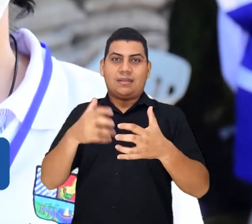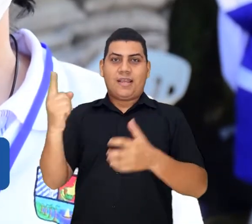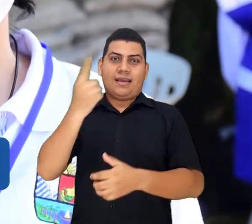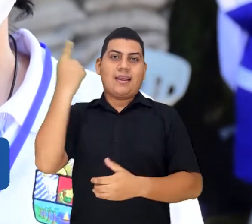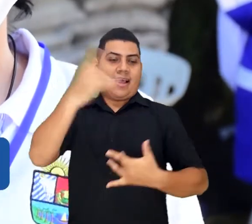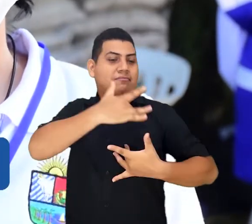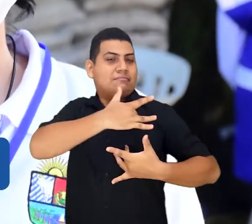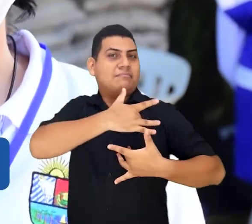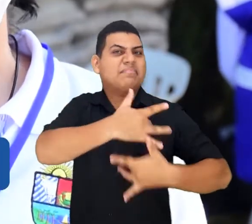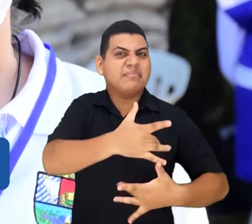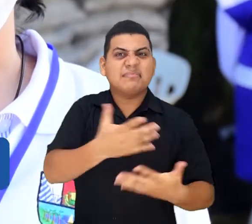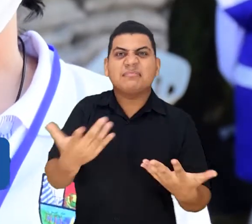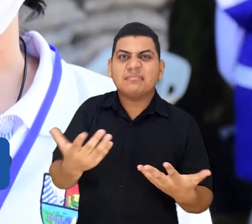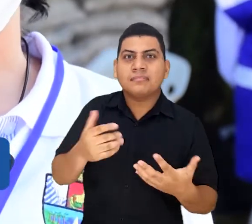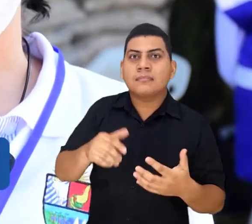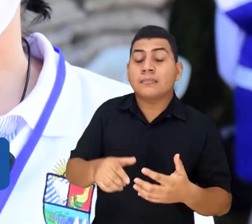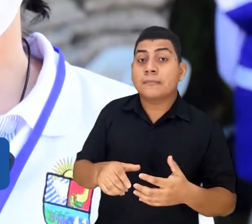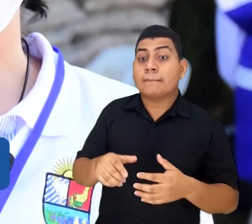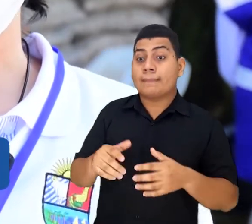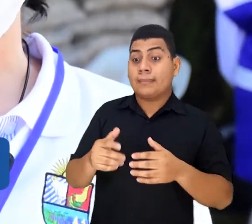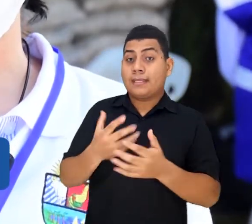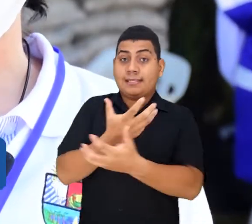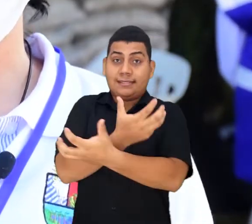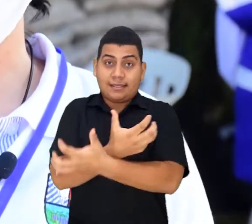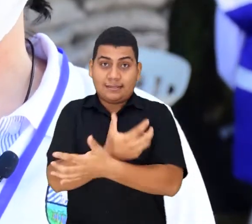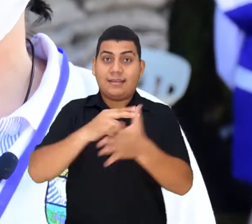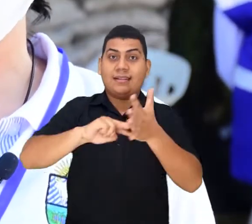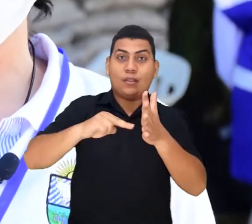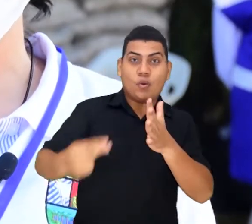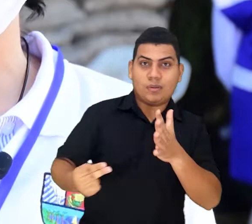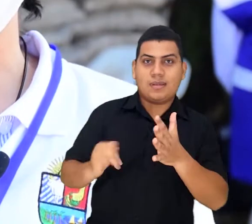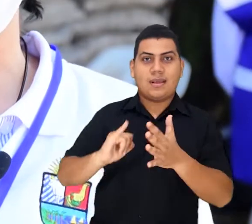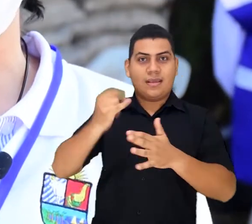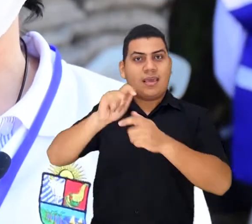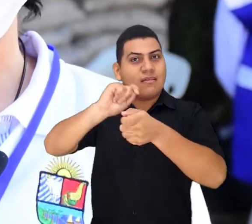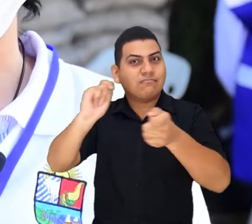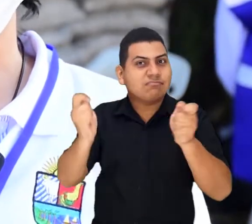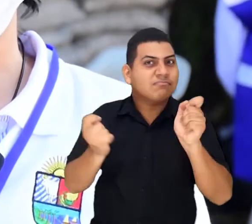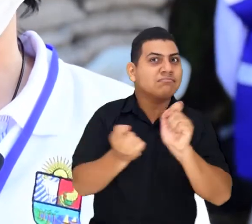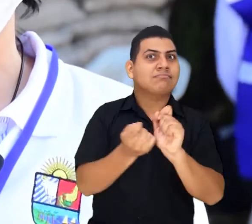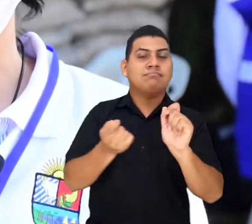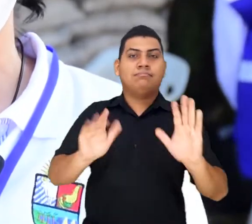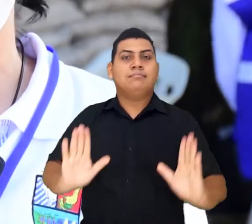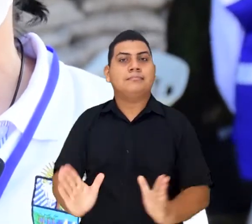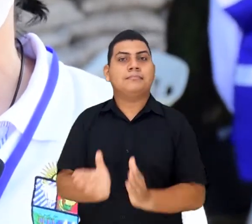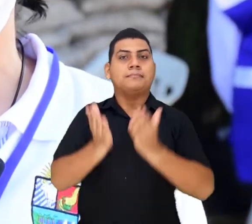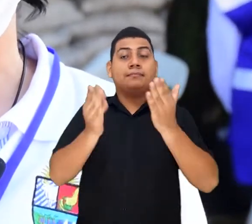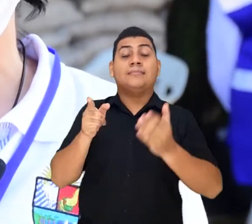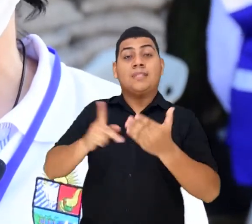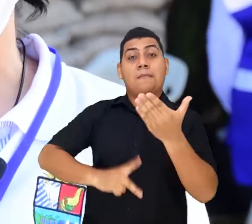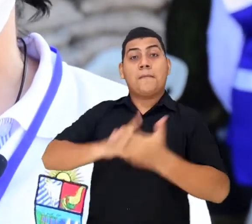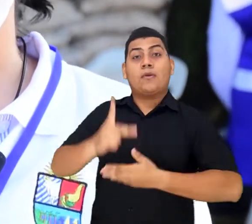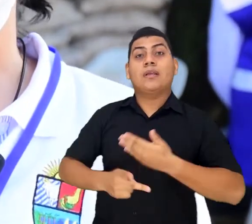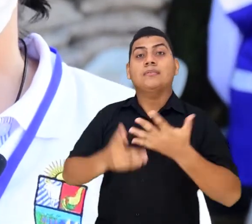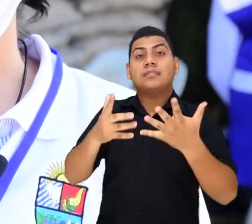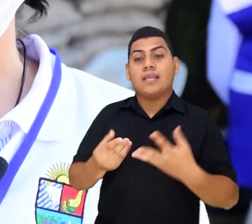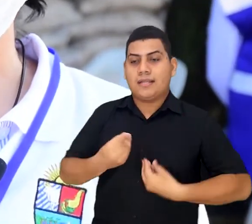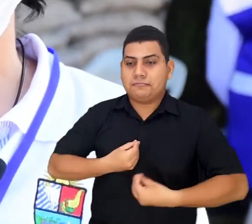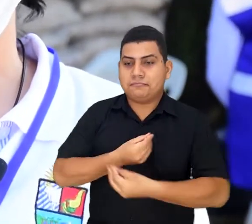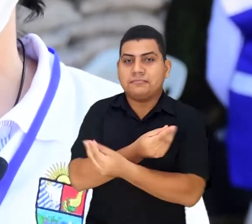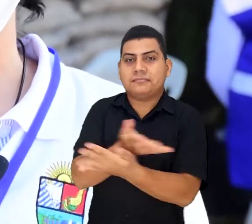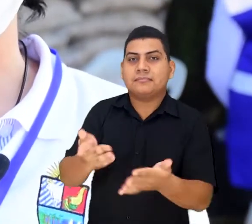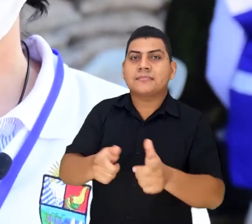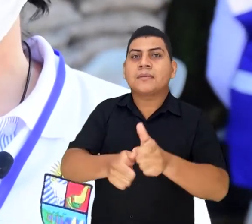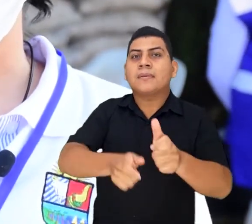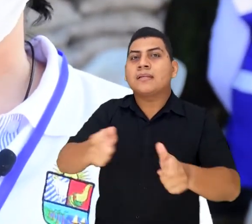de los recursos de regalía en relación al Sistema General de Ciencia, Tecnología e Innovación. Es un proyecto que